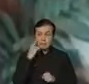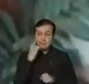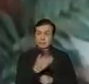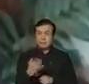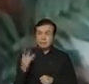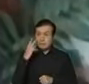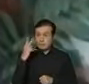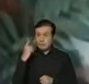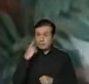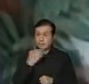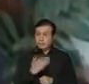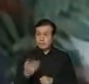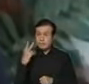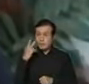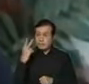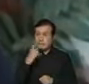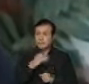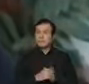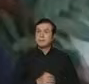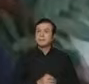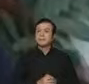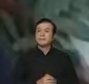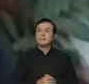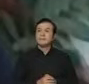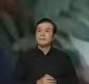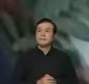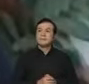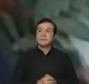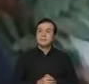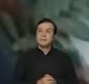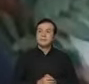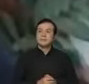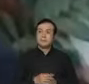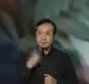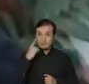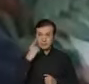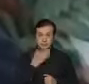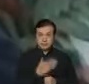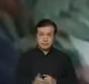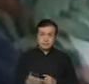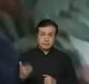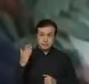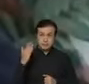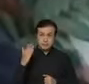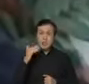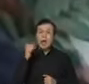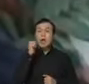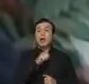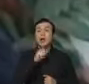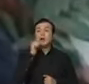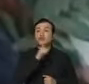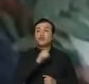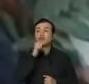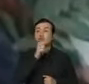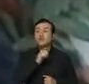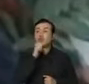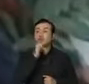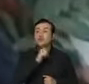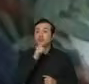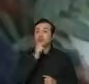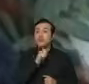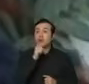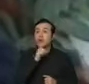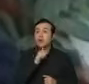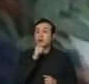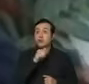otro gráfico también. ¿Ya? Aquí tiene usted. La línea azul es la línea en la que teníamos